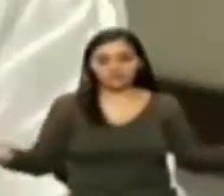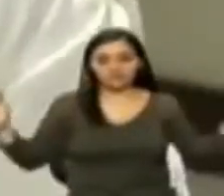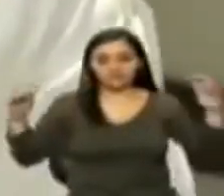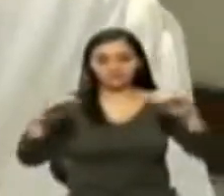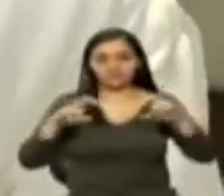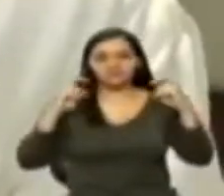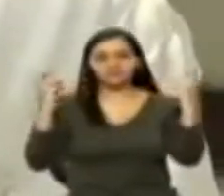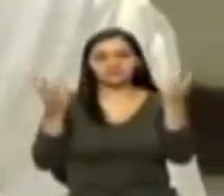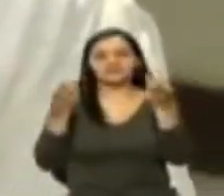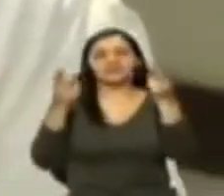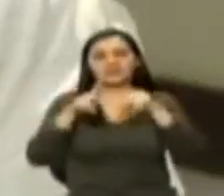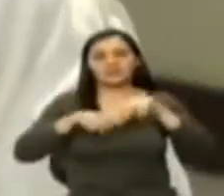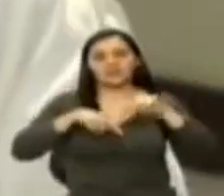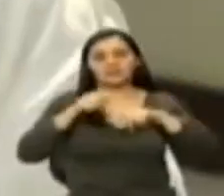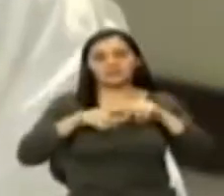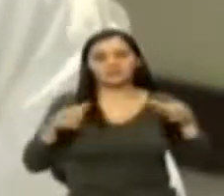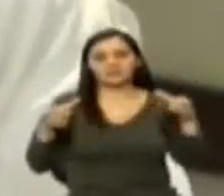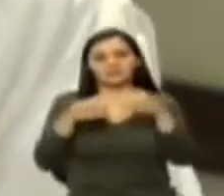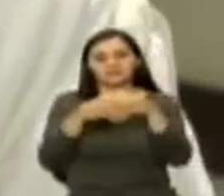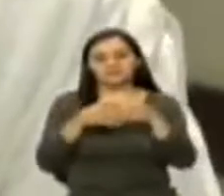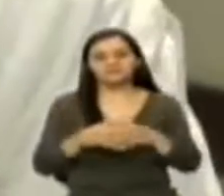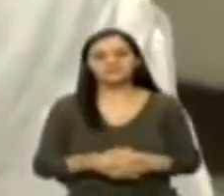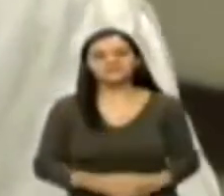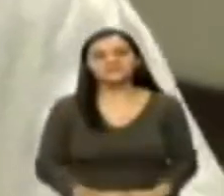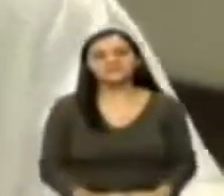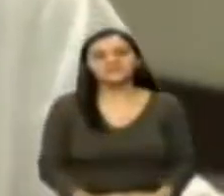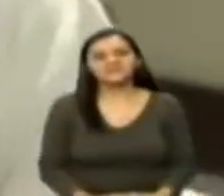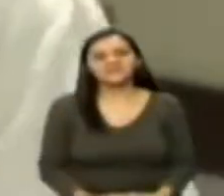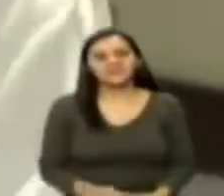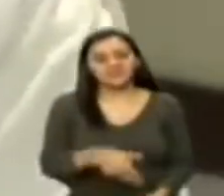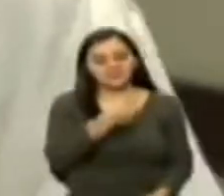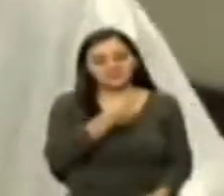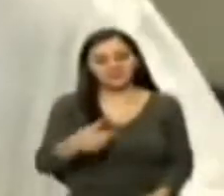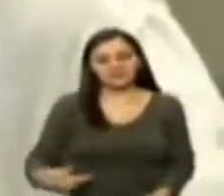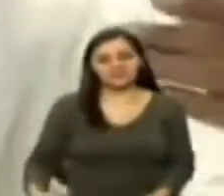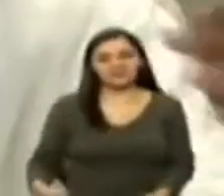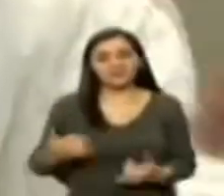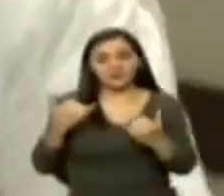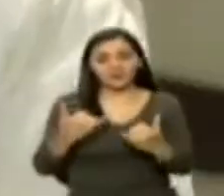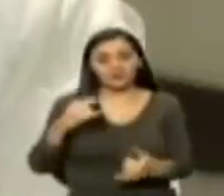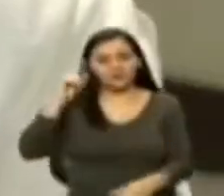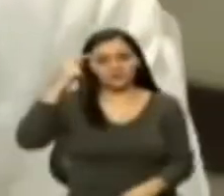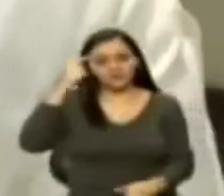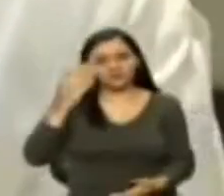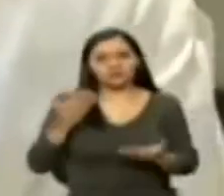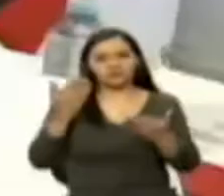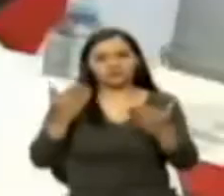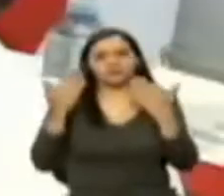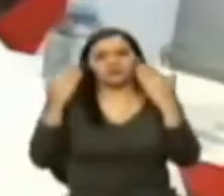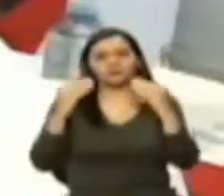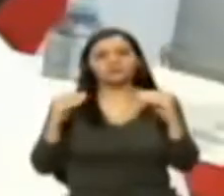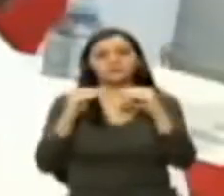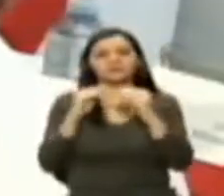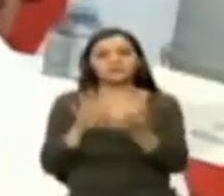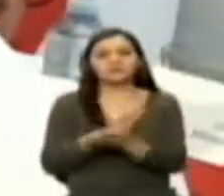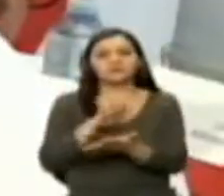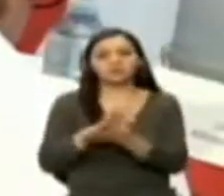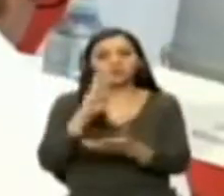ustedes, por supuesto, amigos oyentes y televidentes. Señor presidente, hoy su gobierno ha entregado más obras, una nueva escuela del